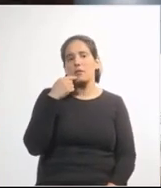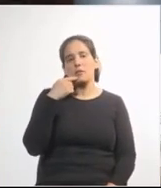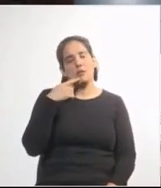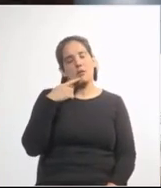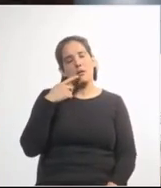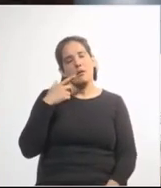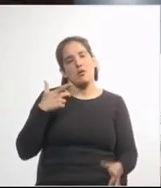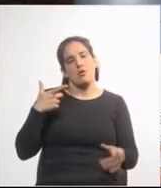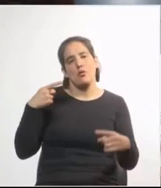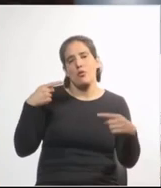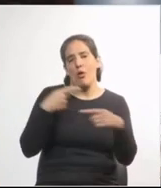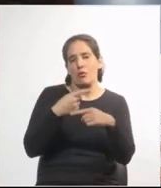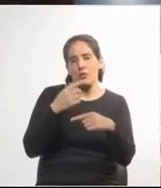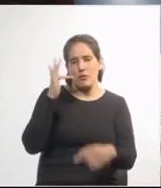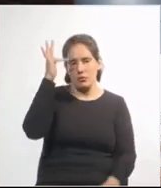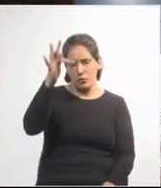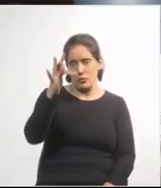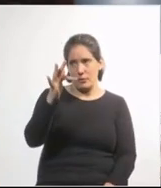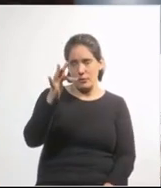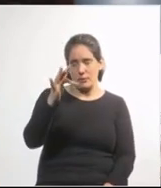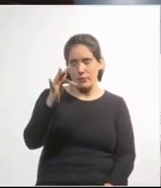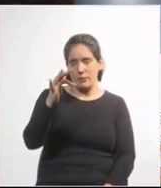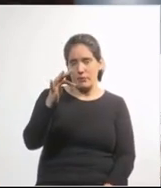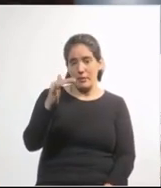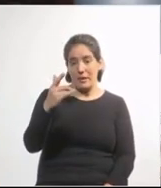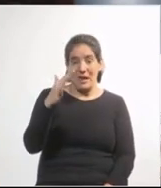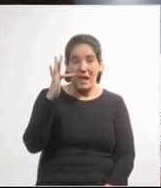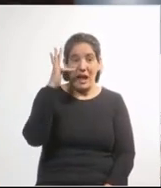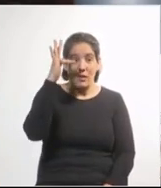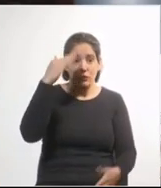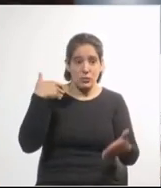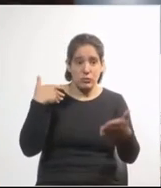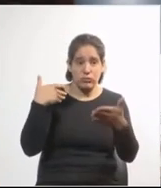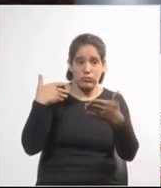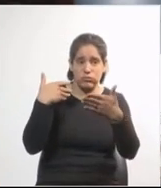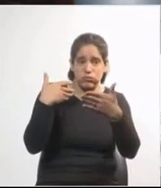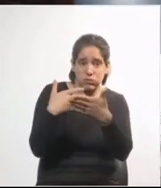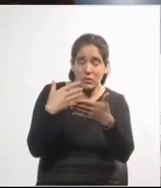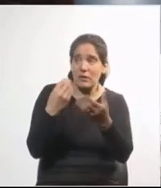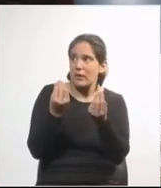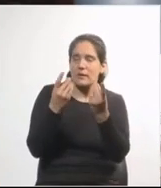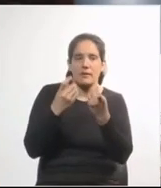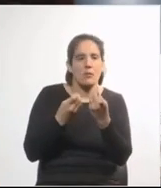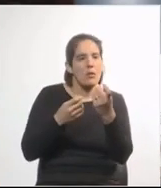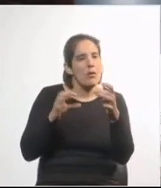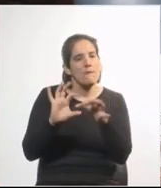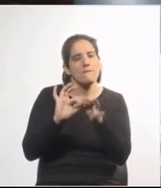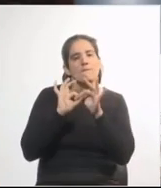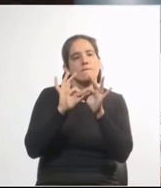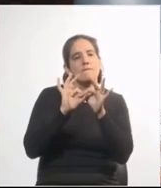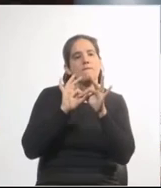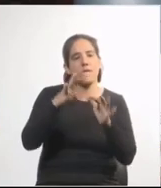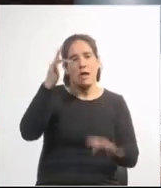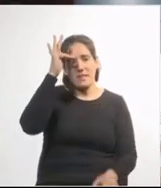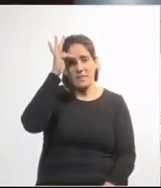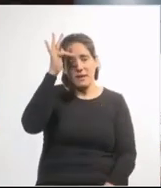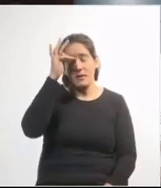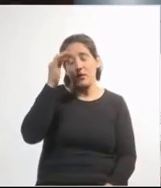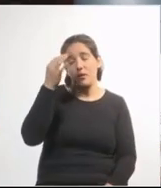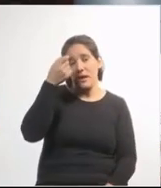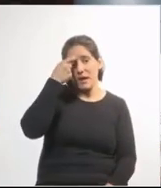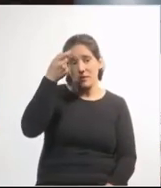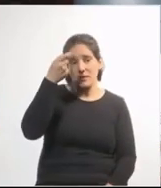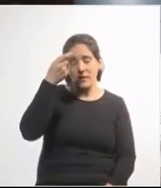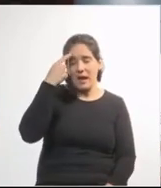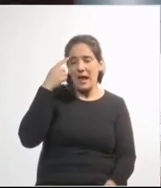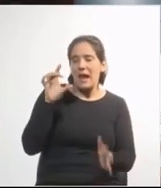desarrollo futuro del país. El futuro está cada vez más ligado al desarrollo científico y tecnológico, a la calificación